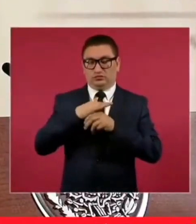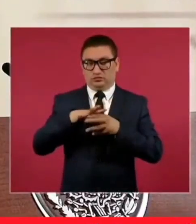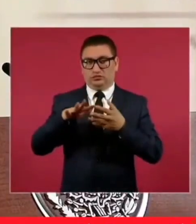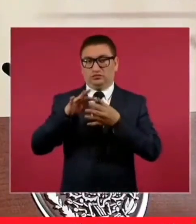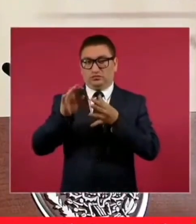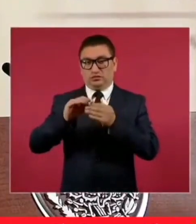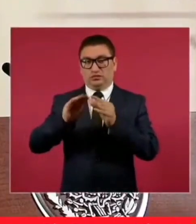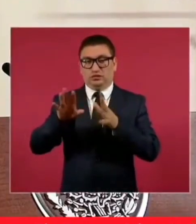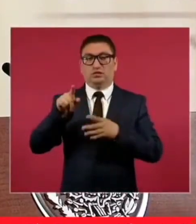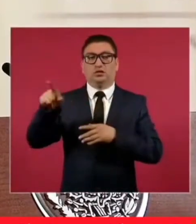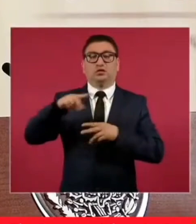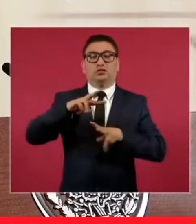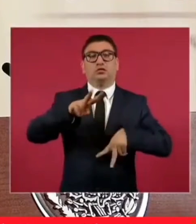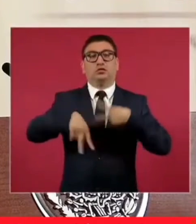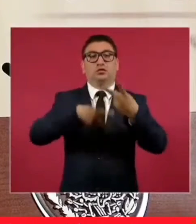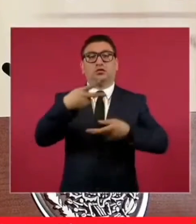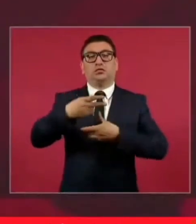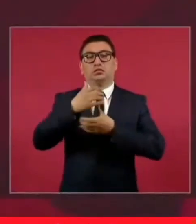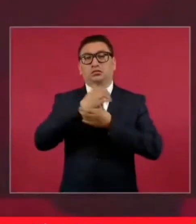para ir a los bares.